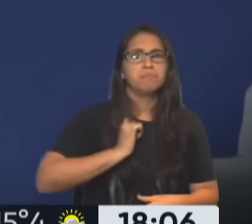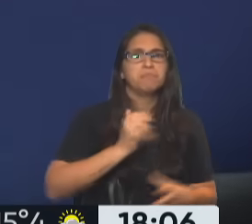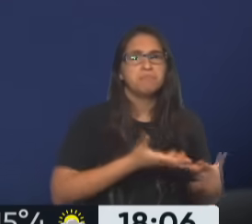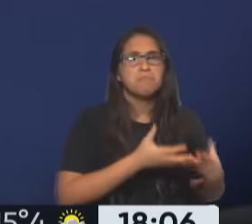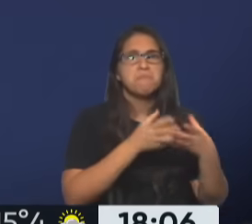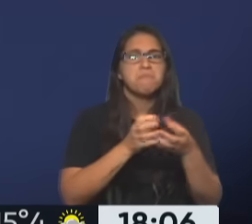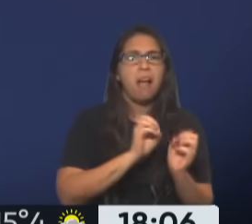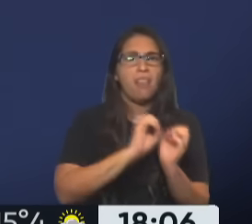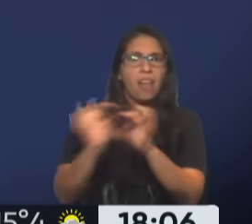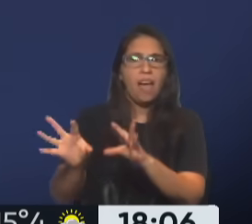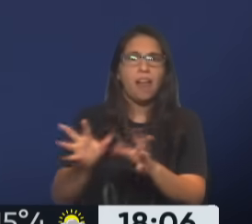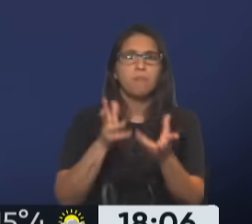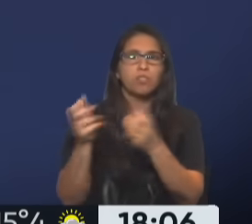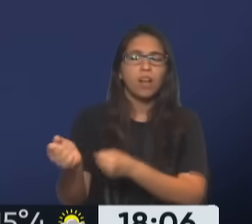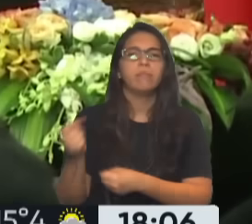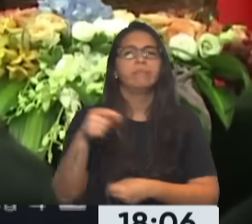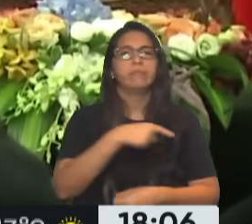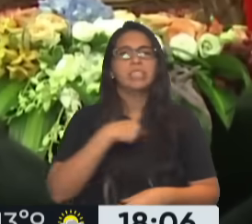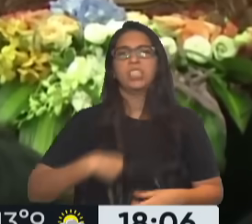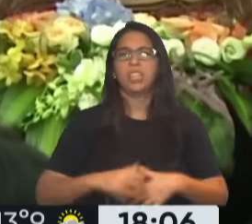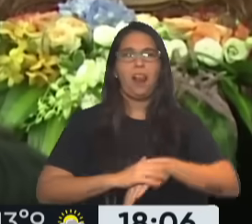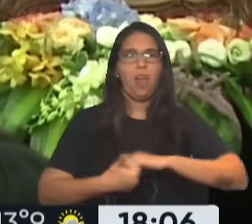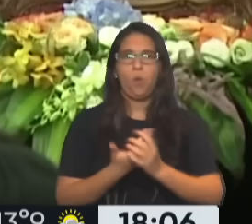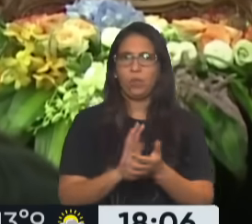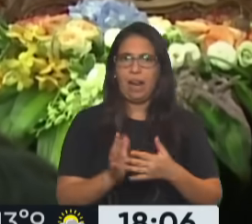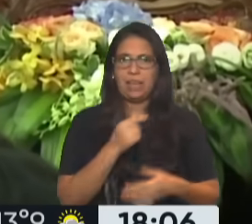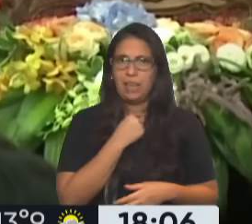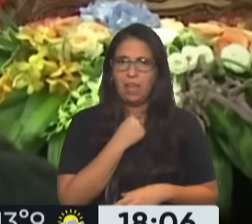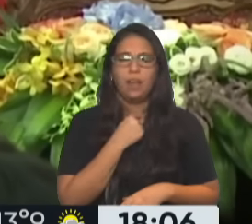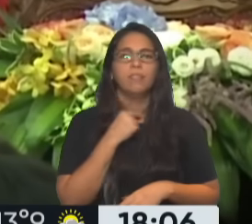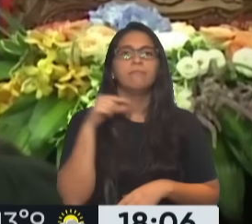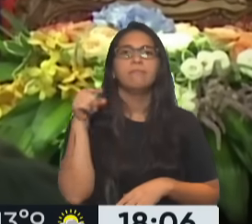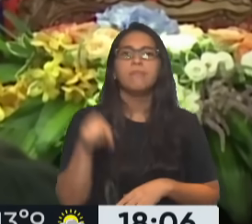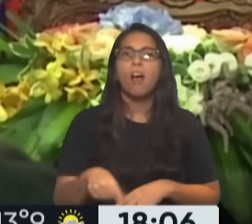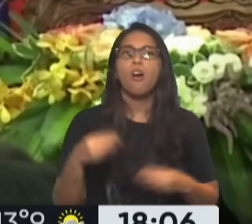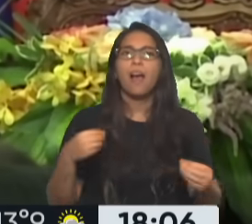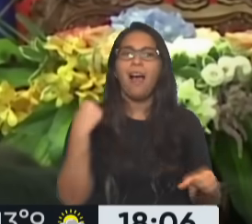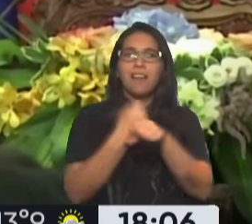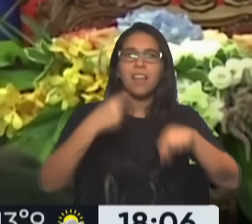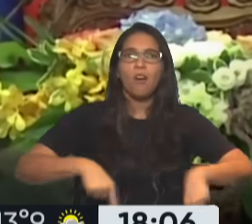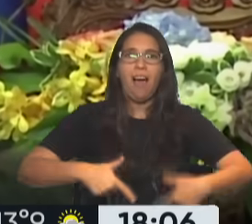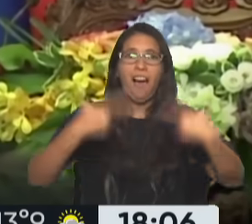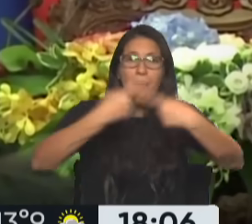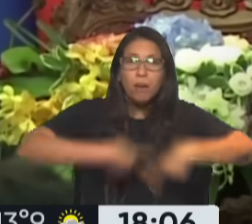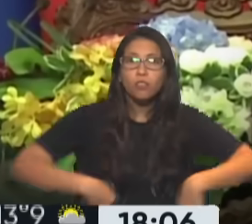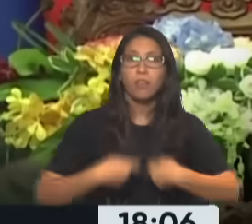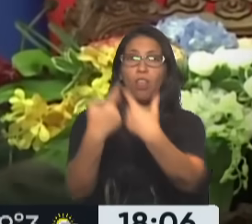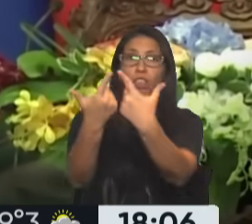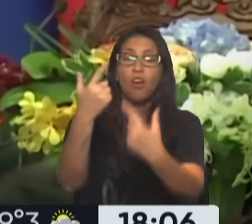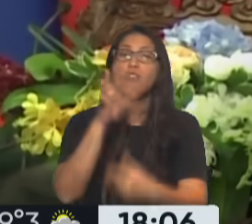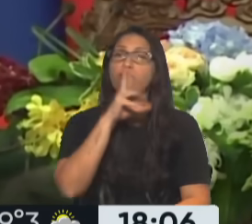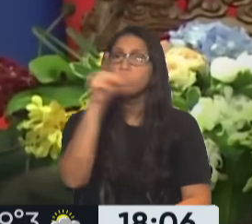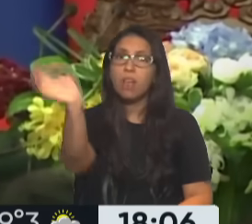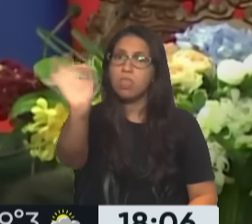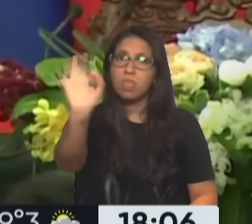busca establecer la posición china como neutral. Esto se sustenta en que no ha suministrado hasta ahora armas a los rusos, aunque Beijing se